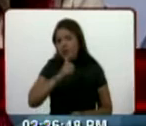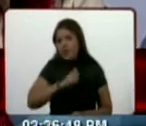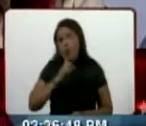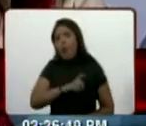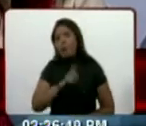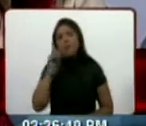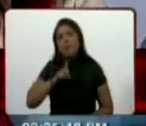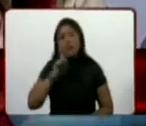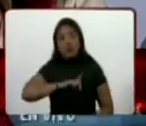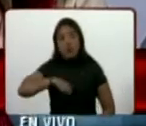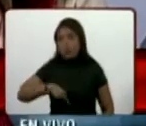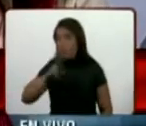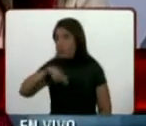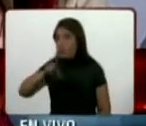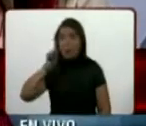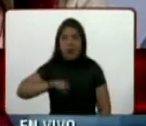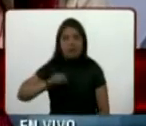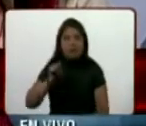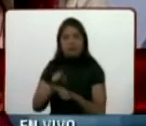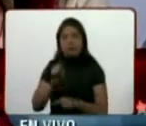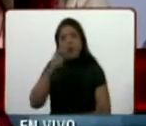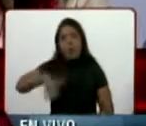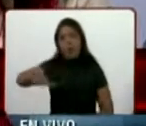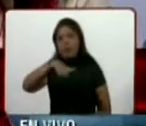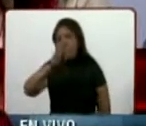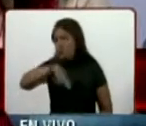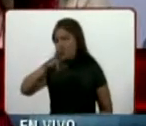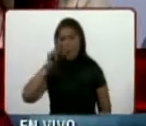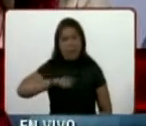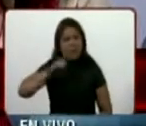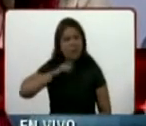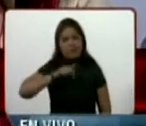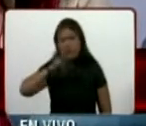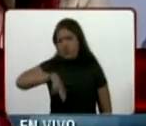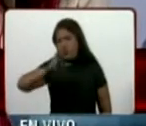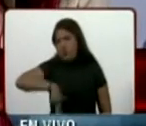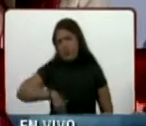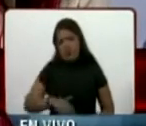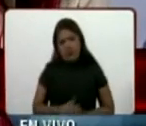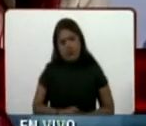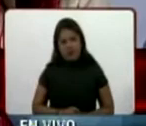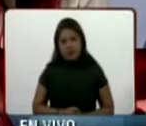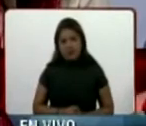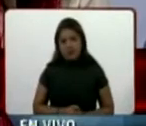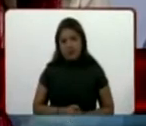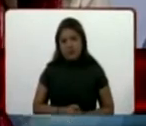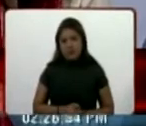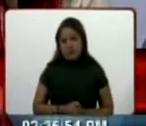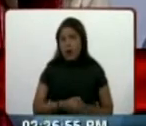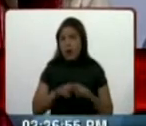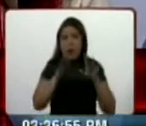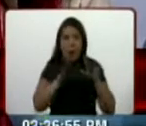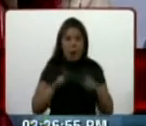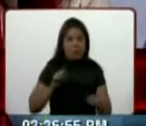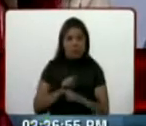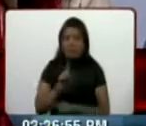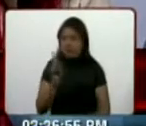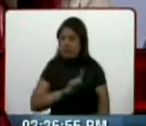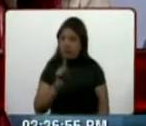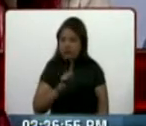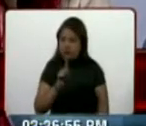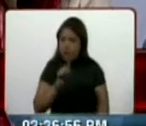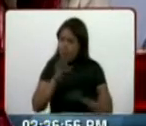hemos mentido a nuestro pueblo. Ni le vamos a mentir jamás. No se dejen engañar. No se